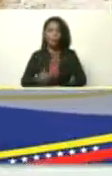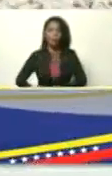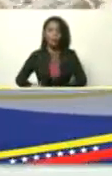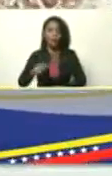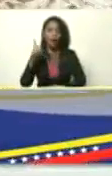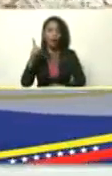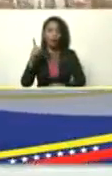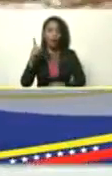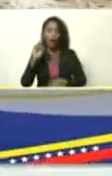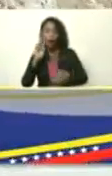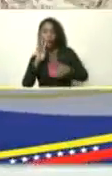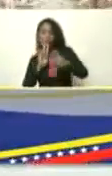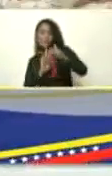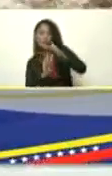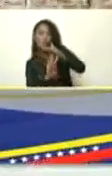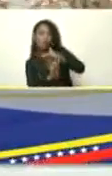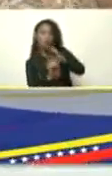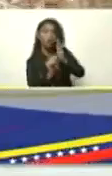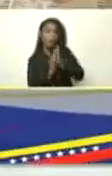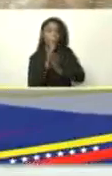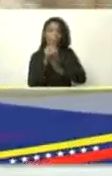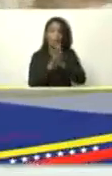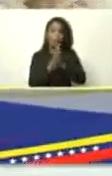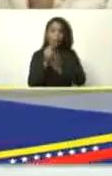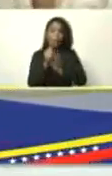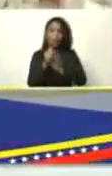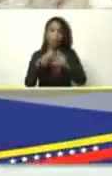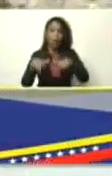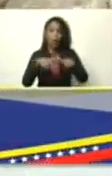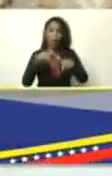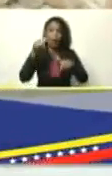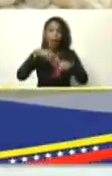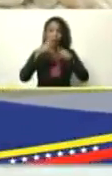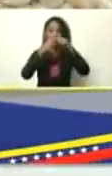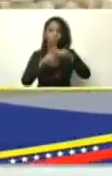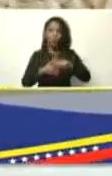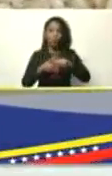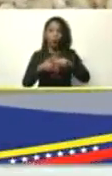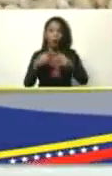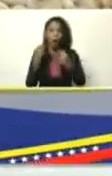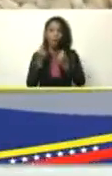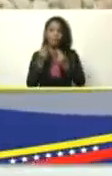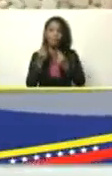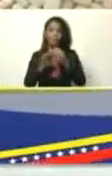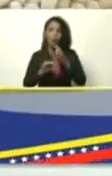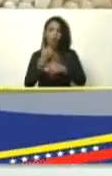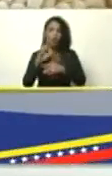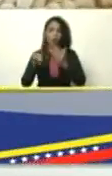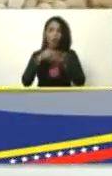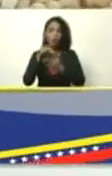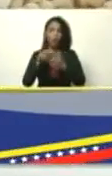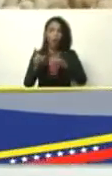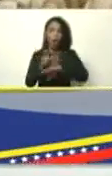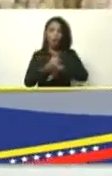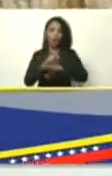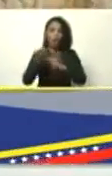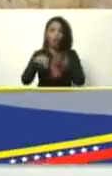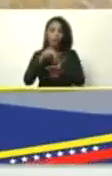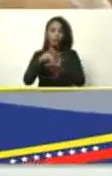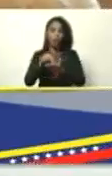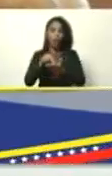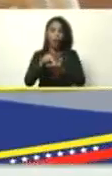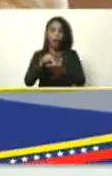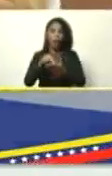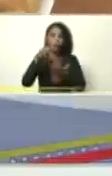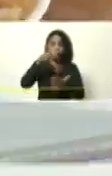el Fondo de Emprendimiento Regional, que se suma al Fondo Nacional, y entre el Gobierno Nacional, Gobierno Regional